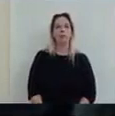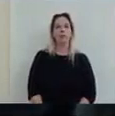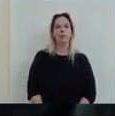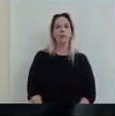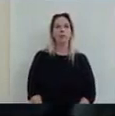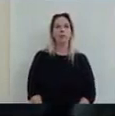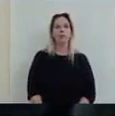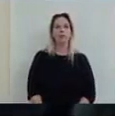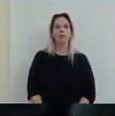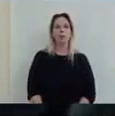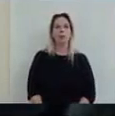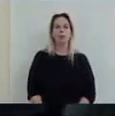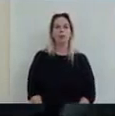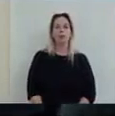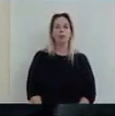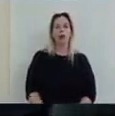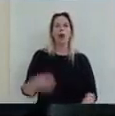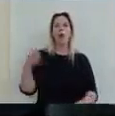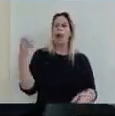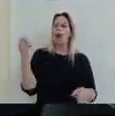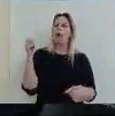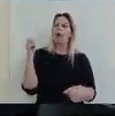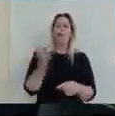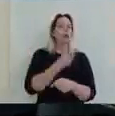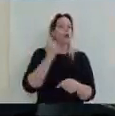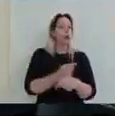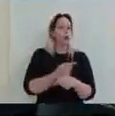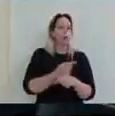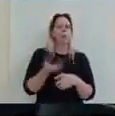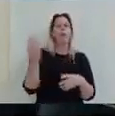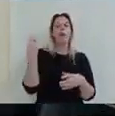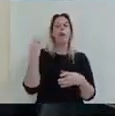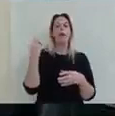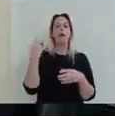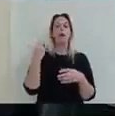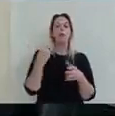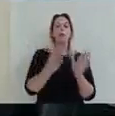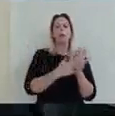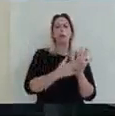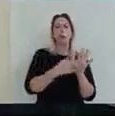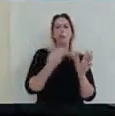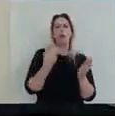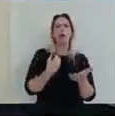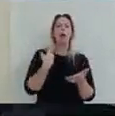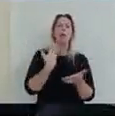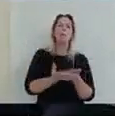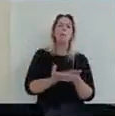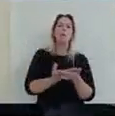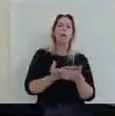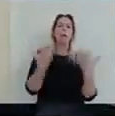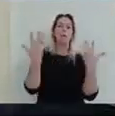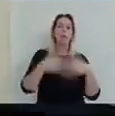reglamento, ya que el artículo 46 claramente dice que todo proyecto, una vez que se fundamenta y es acompañado por